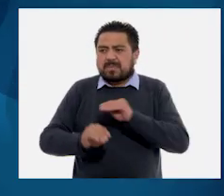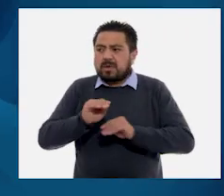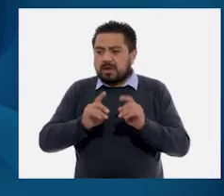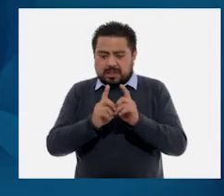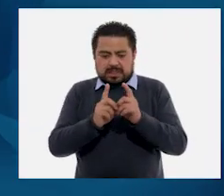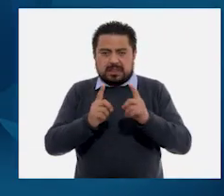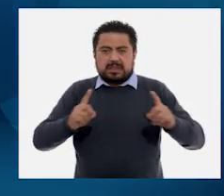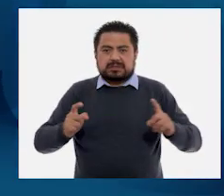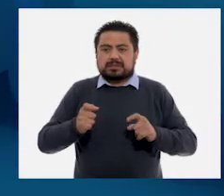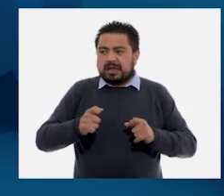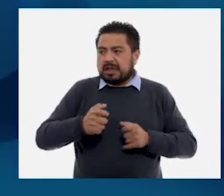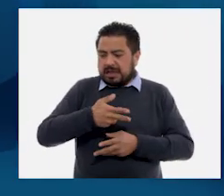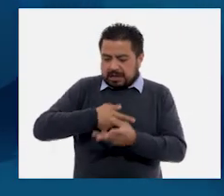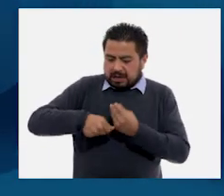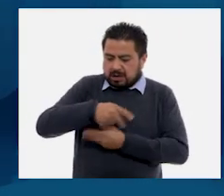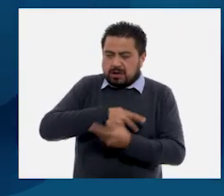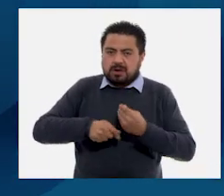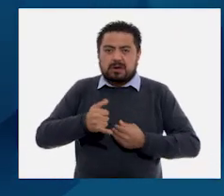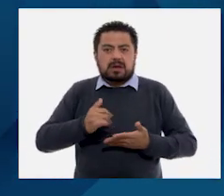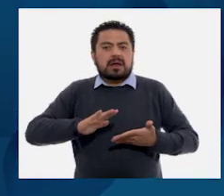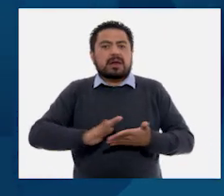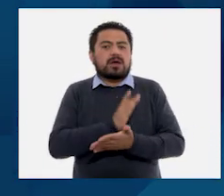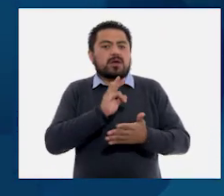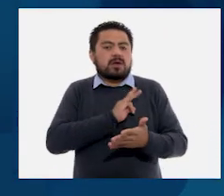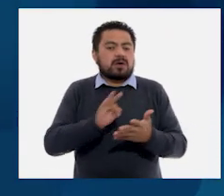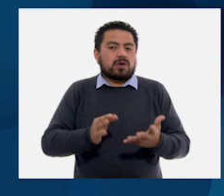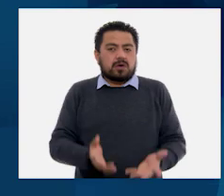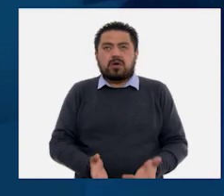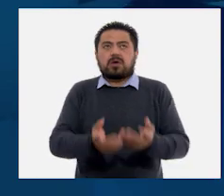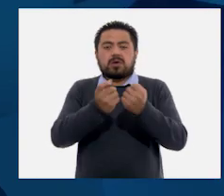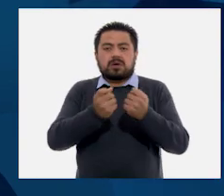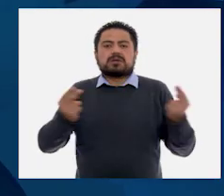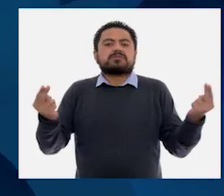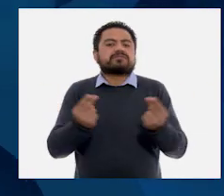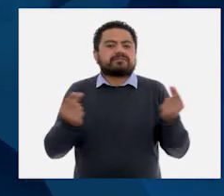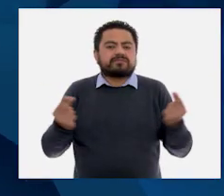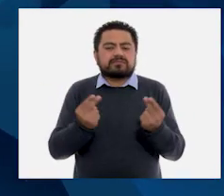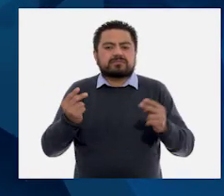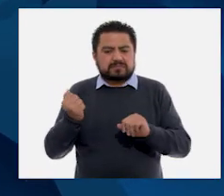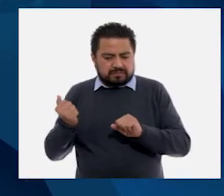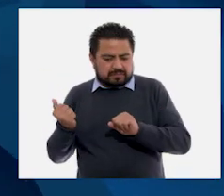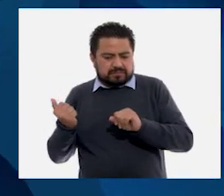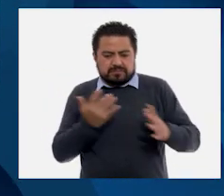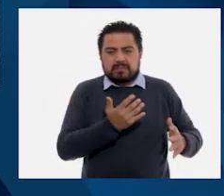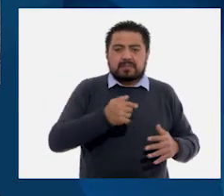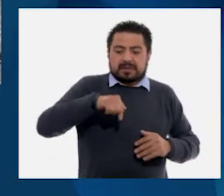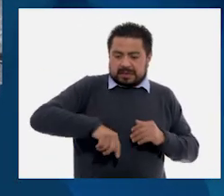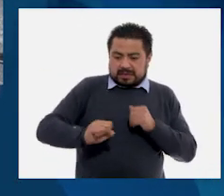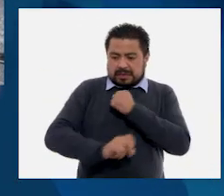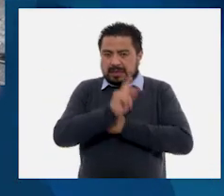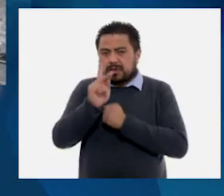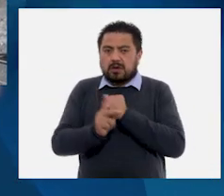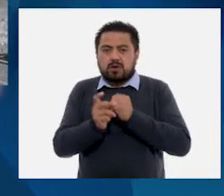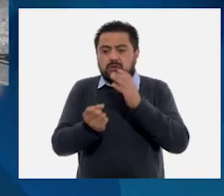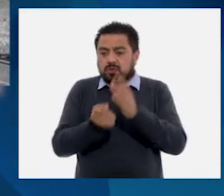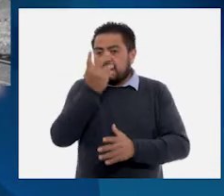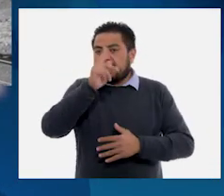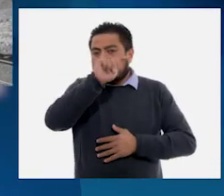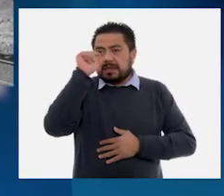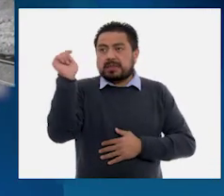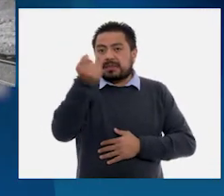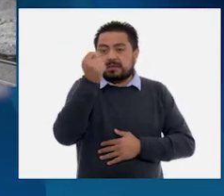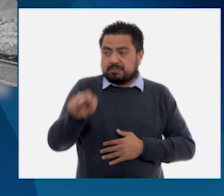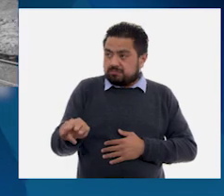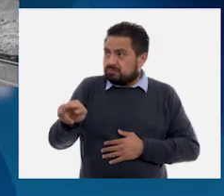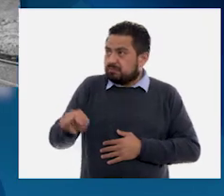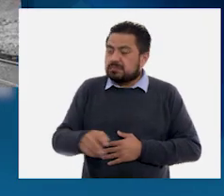desarrollo económico. Y para lograrlo fue necesario traer a nuestro país nuevas tecnologías,